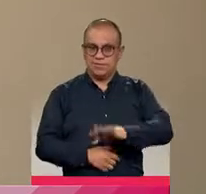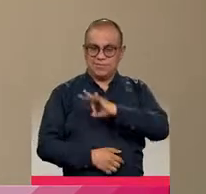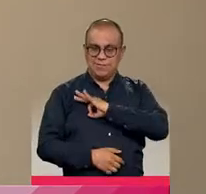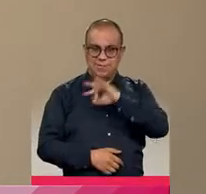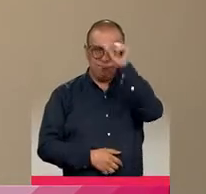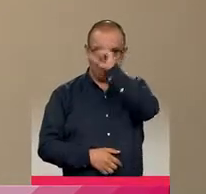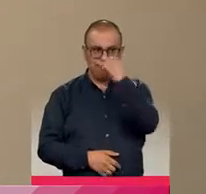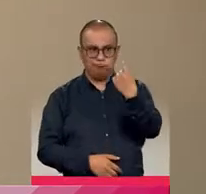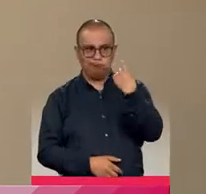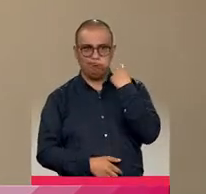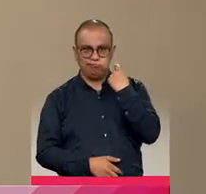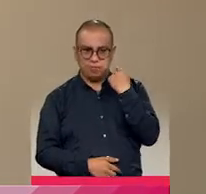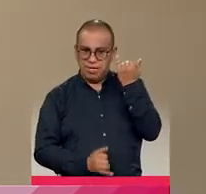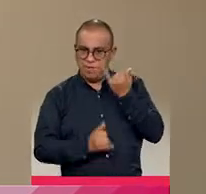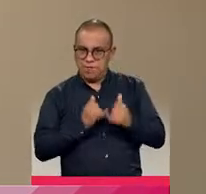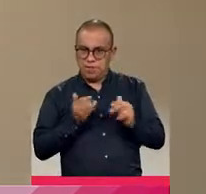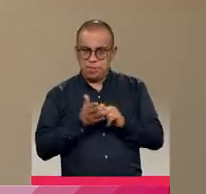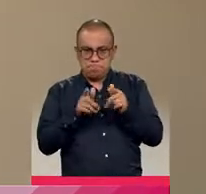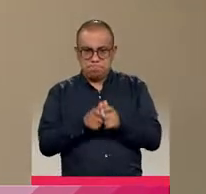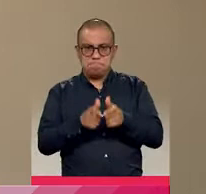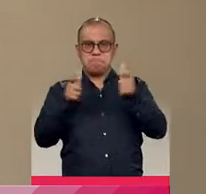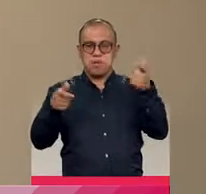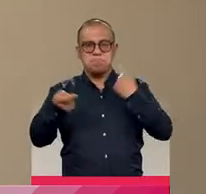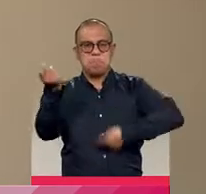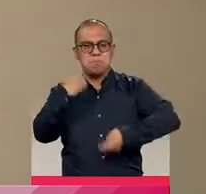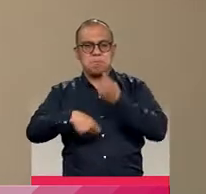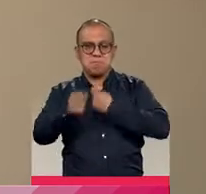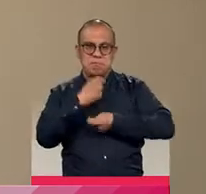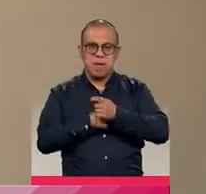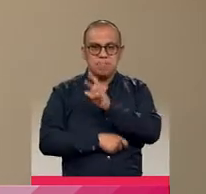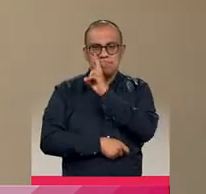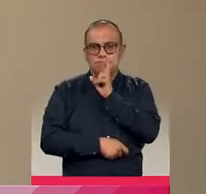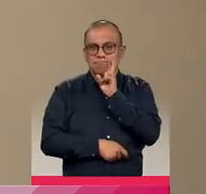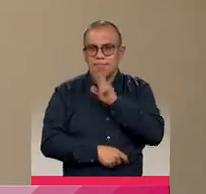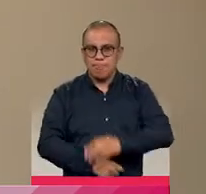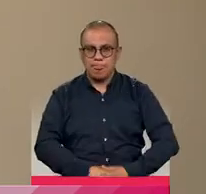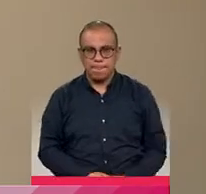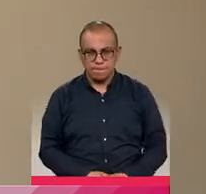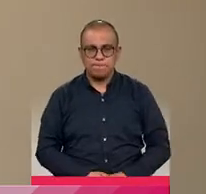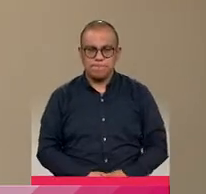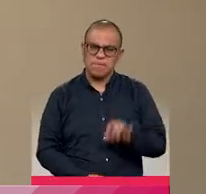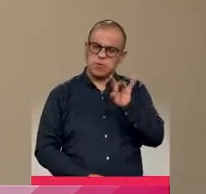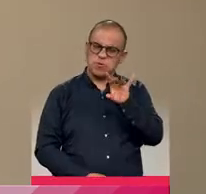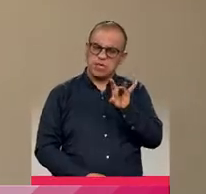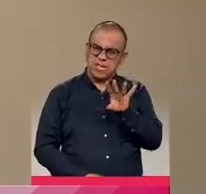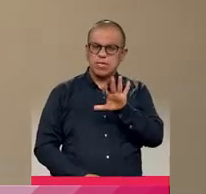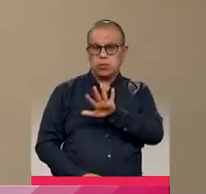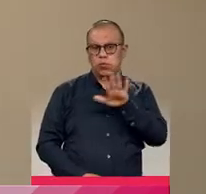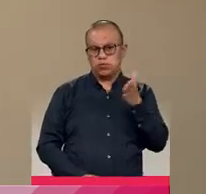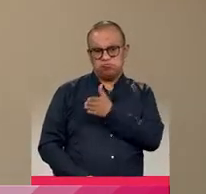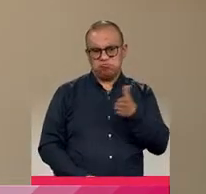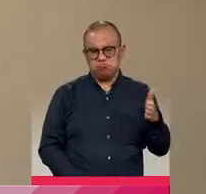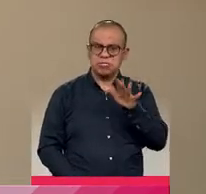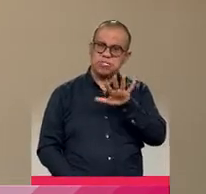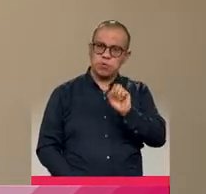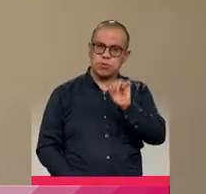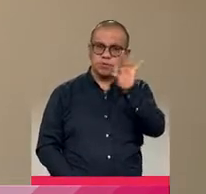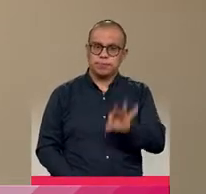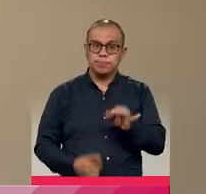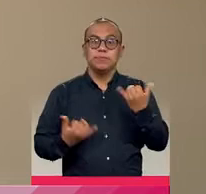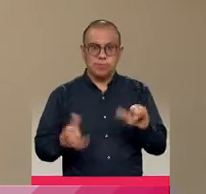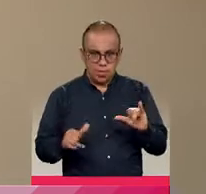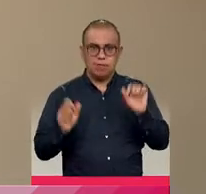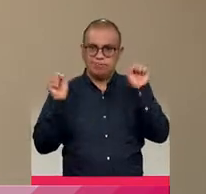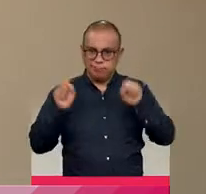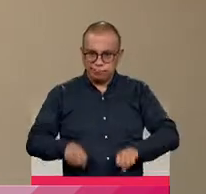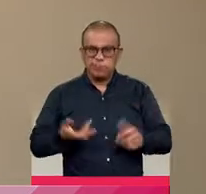fin de semana que acaba de terminar hubo un incremento en las ventas de restaurantes entre un 15 y un 50%. Esto gracias a que ya se